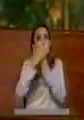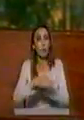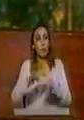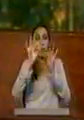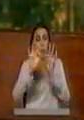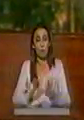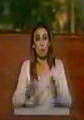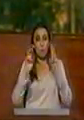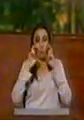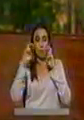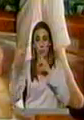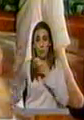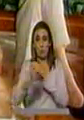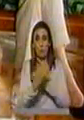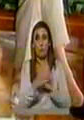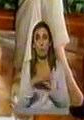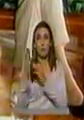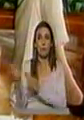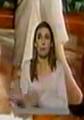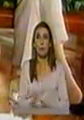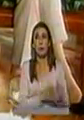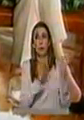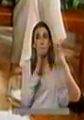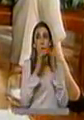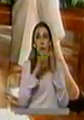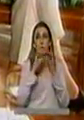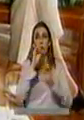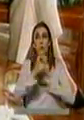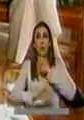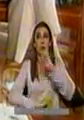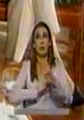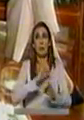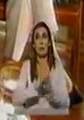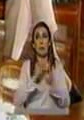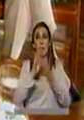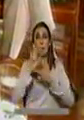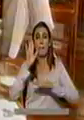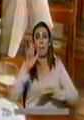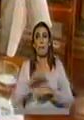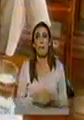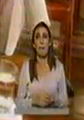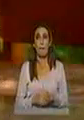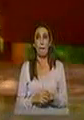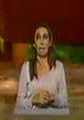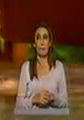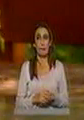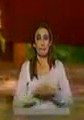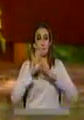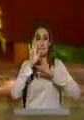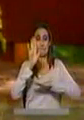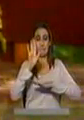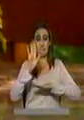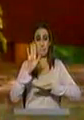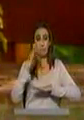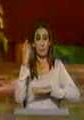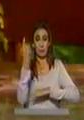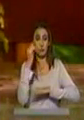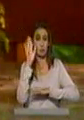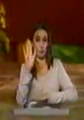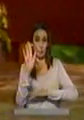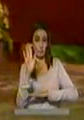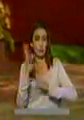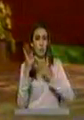al turismo internacional, Fabricio, a los contactos internacionales. Te cuento, es un compromiso también de parte y no parte. No solamente hay el compromiso, hay la